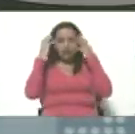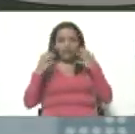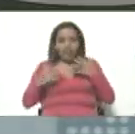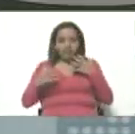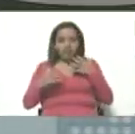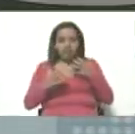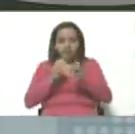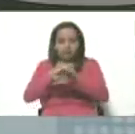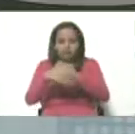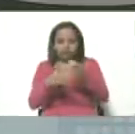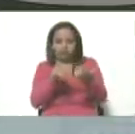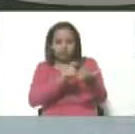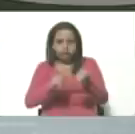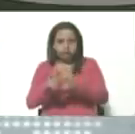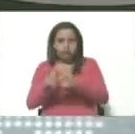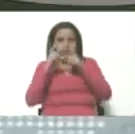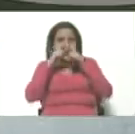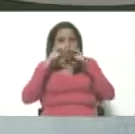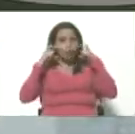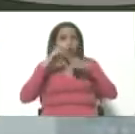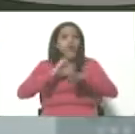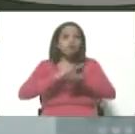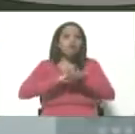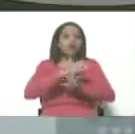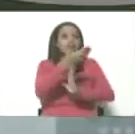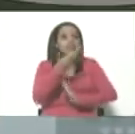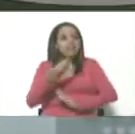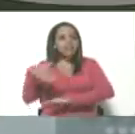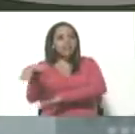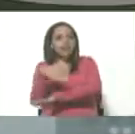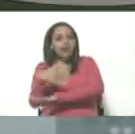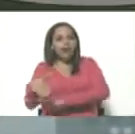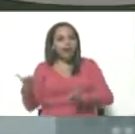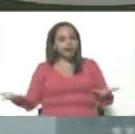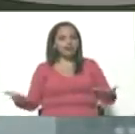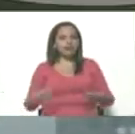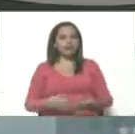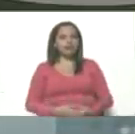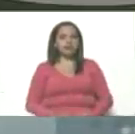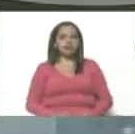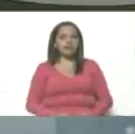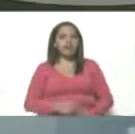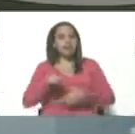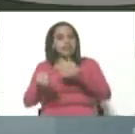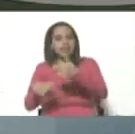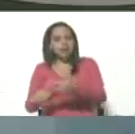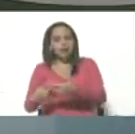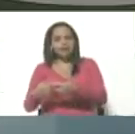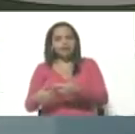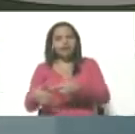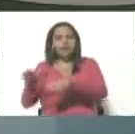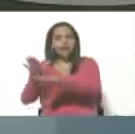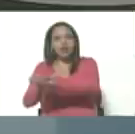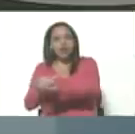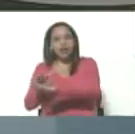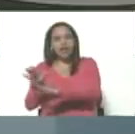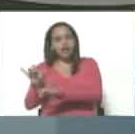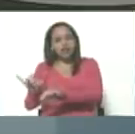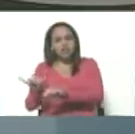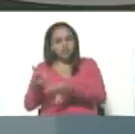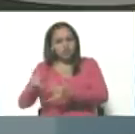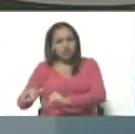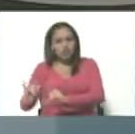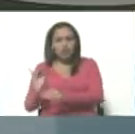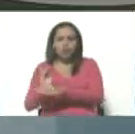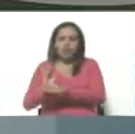se pone el tapaboca porque viene de la calle y después le da cariño así a sus hijos con cuidado,